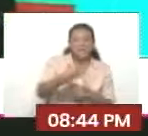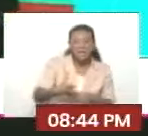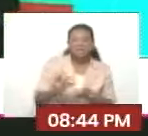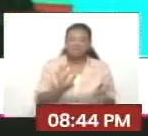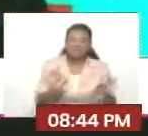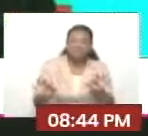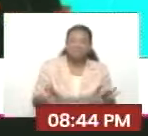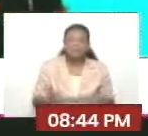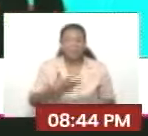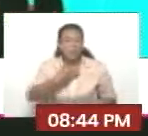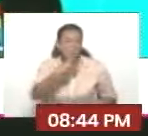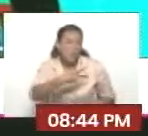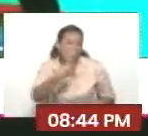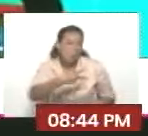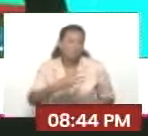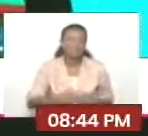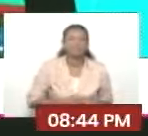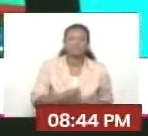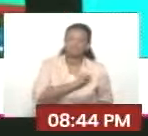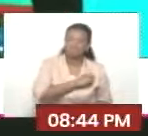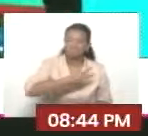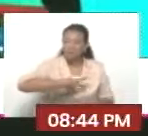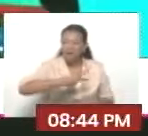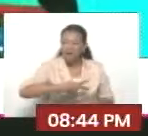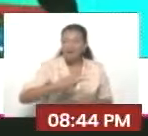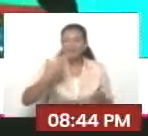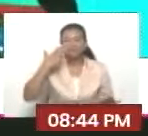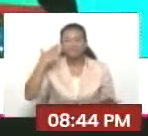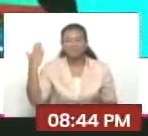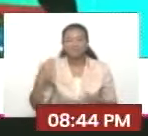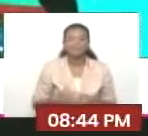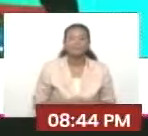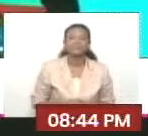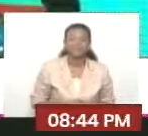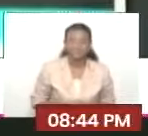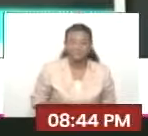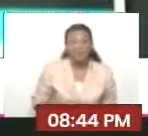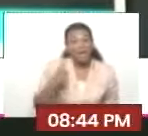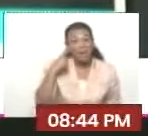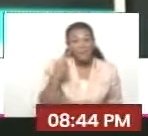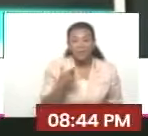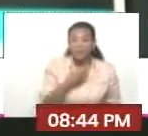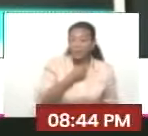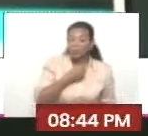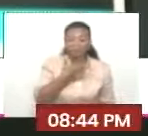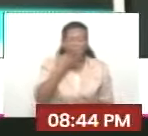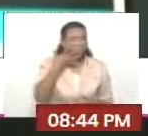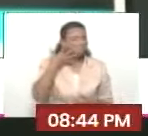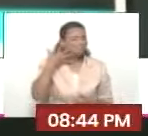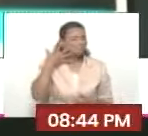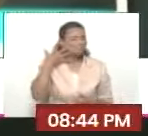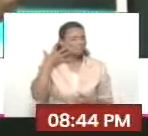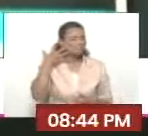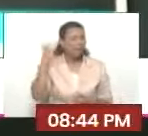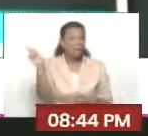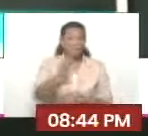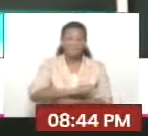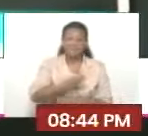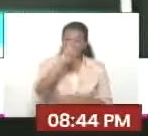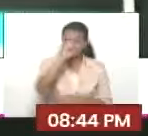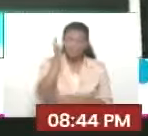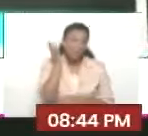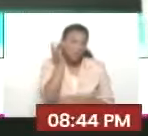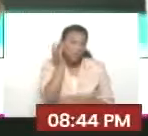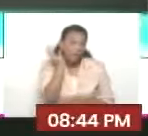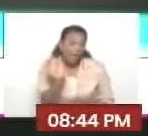Muy cool ese saludo. Fabuloso. Bueno. A mí me da mucho orgullo, estamos en el mes de la mujer,